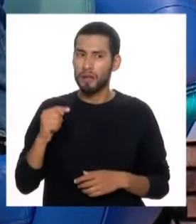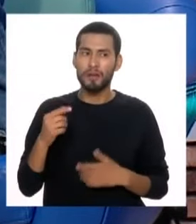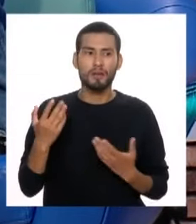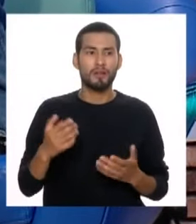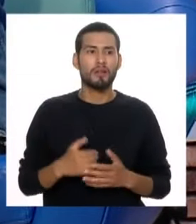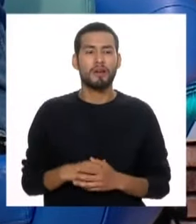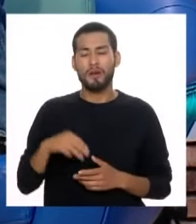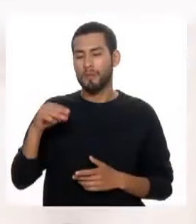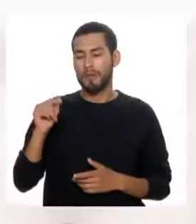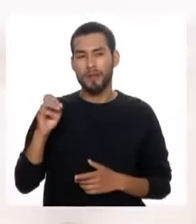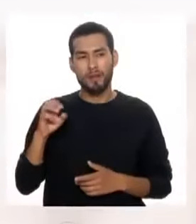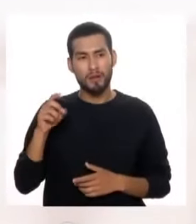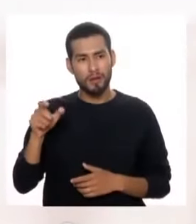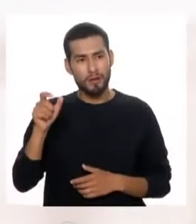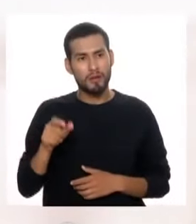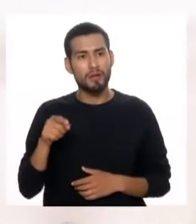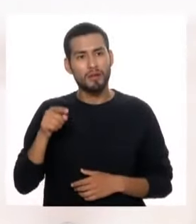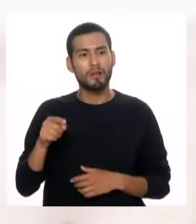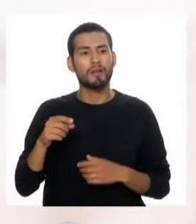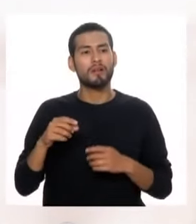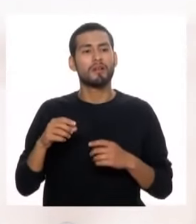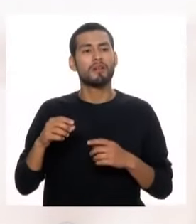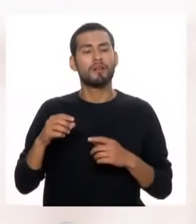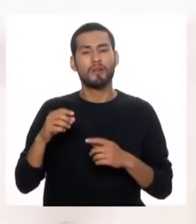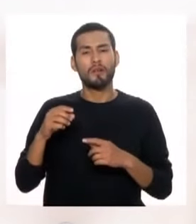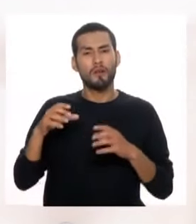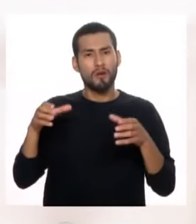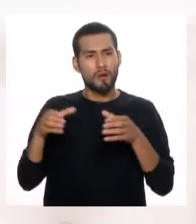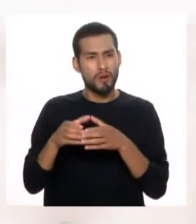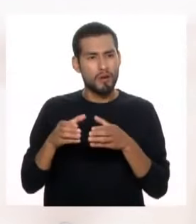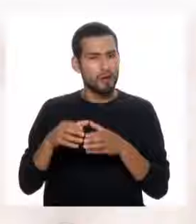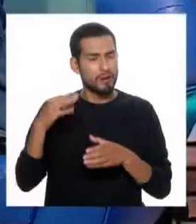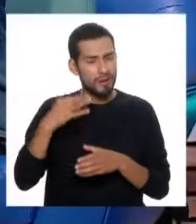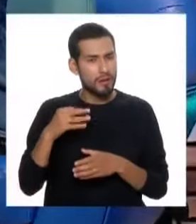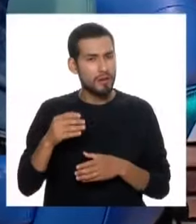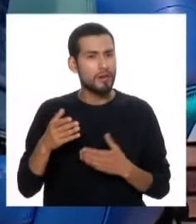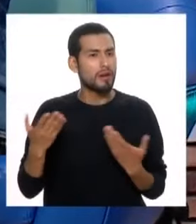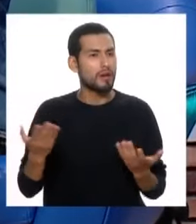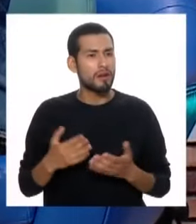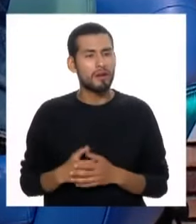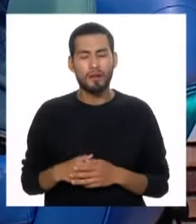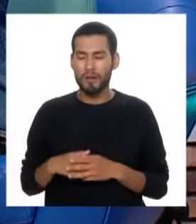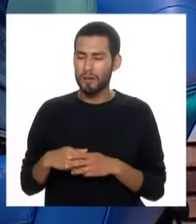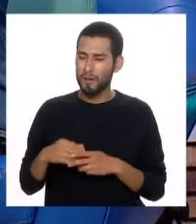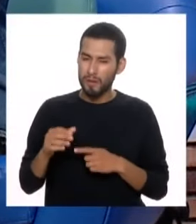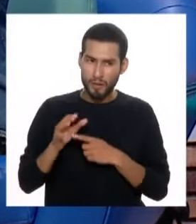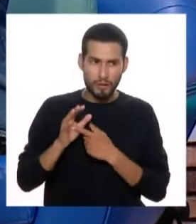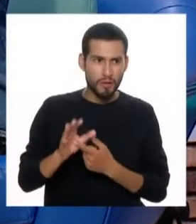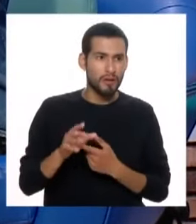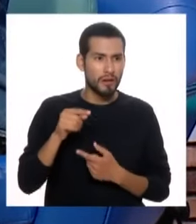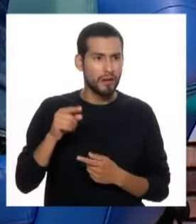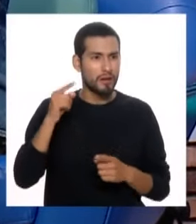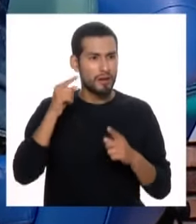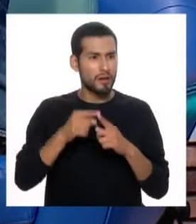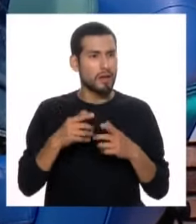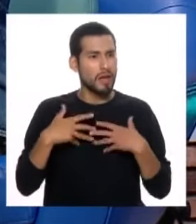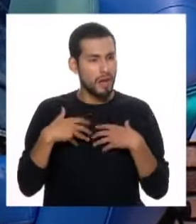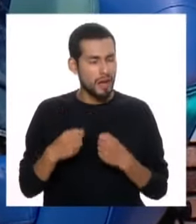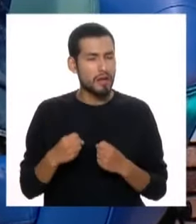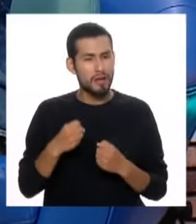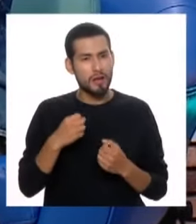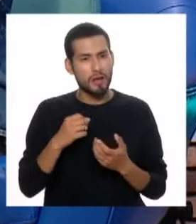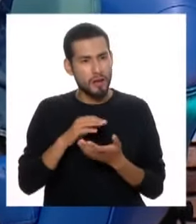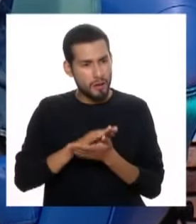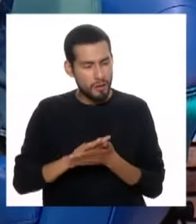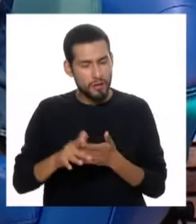Mateo Bautista, religioso de la Orden San Camilo, una orden que siempre está hablándonos con este santo, ¿no?, de la salud, de la caridad